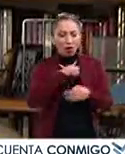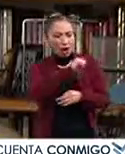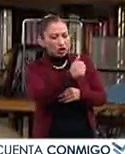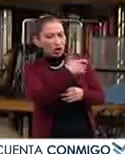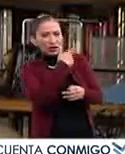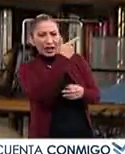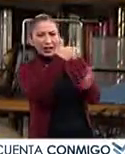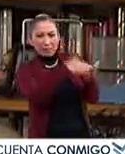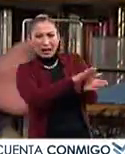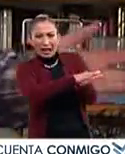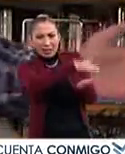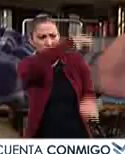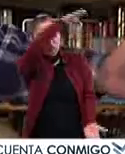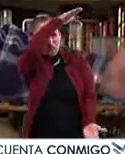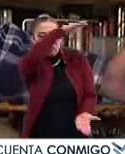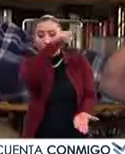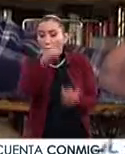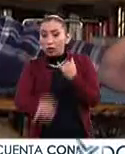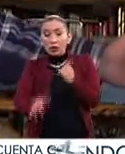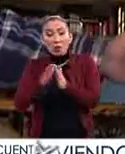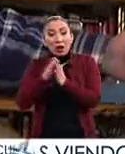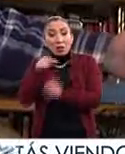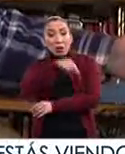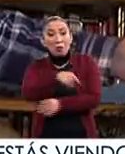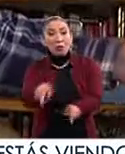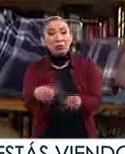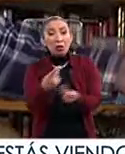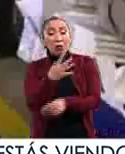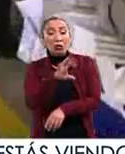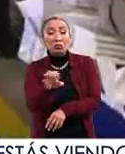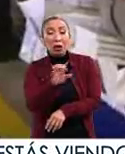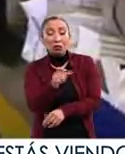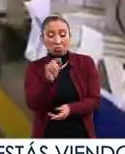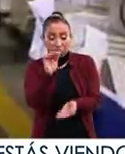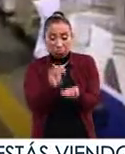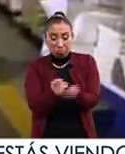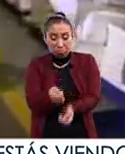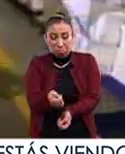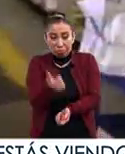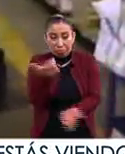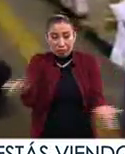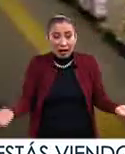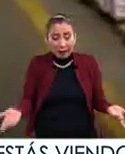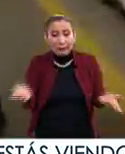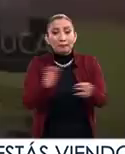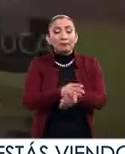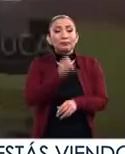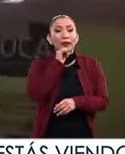ediciones de 7,000 ejemplares cuando el último libro de ese autor vendió 500.